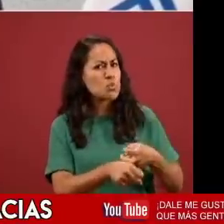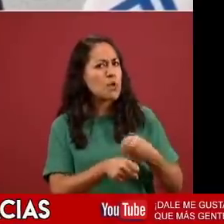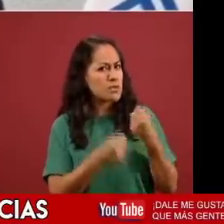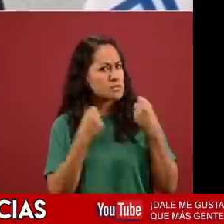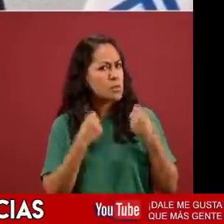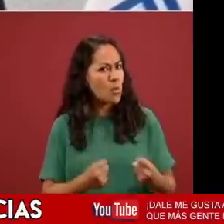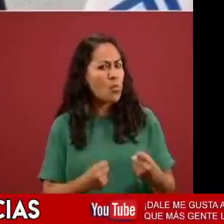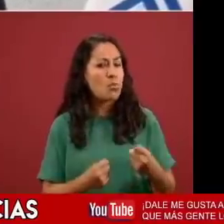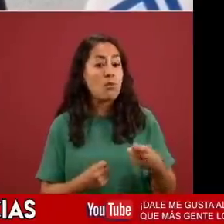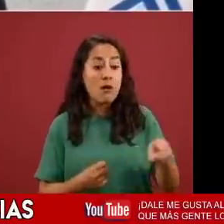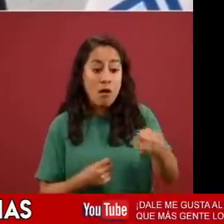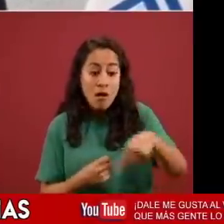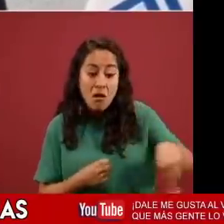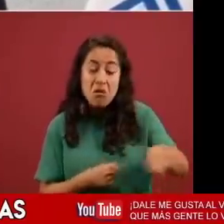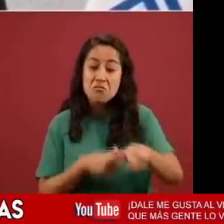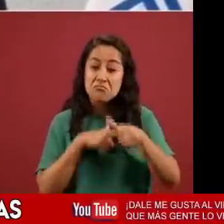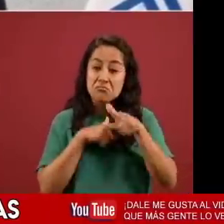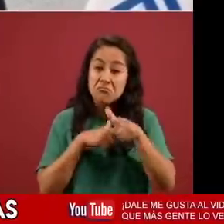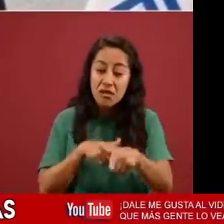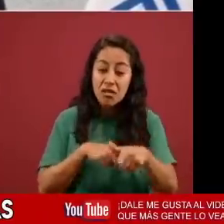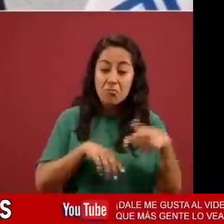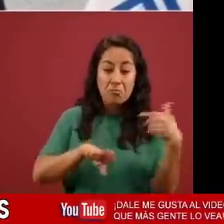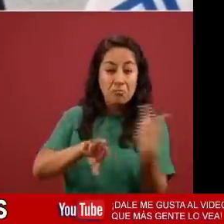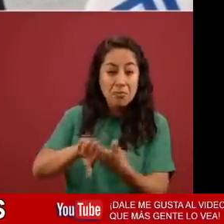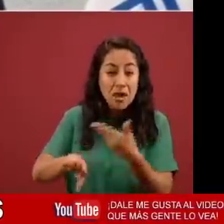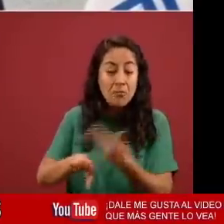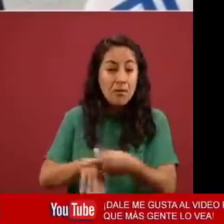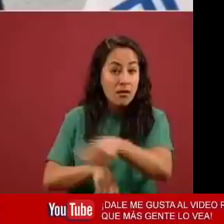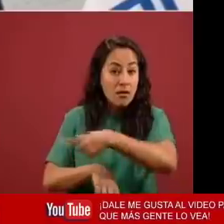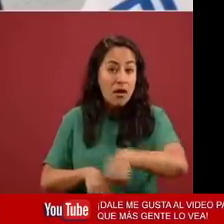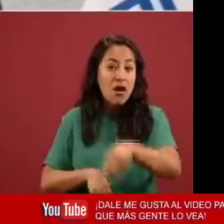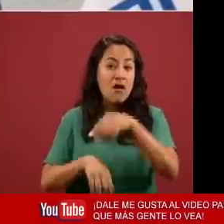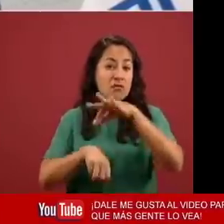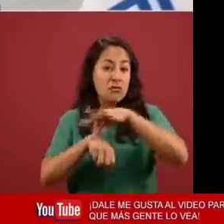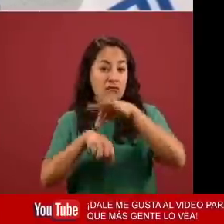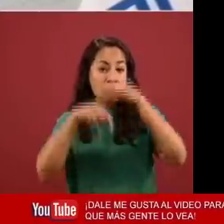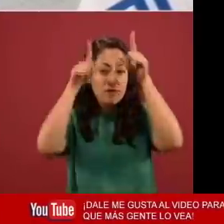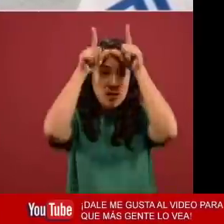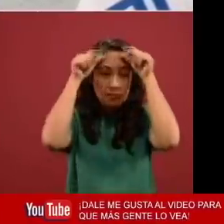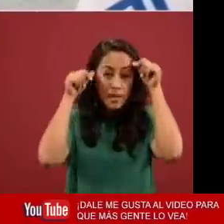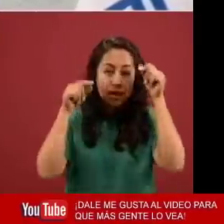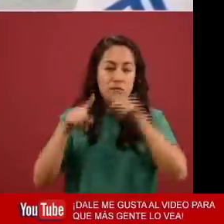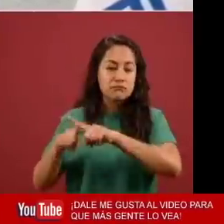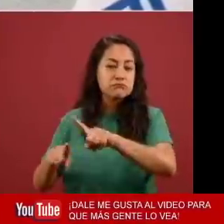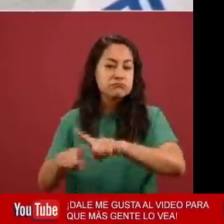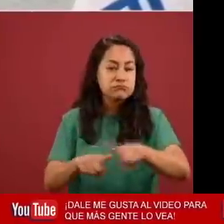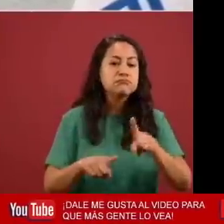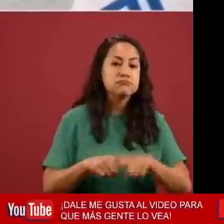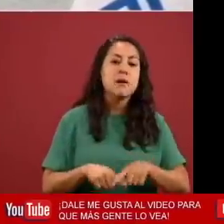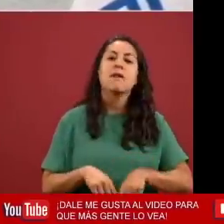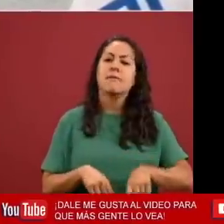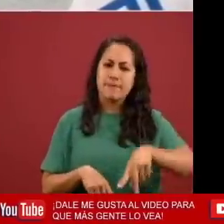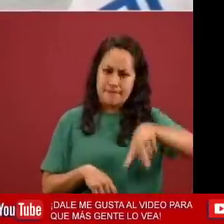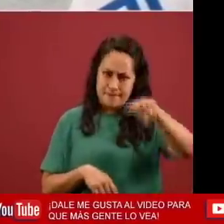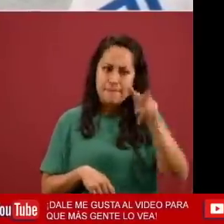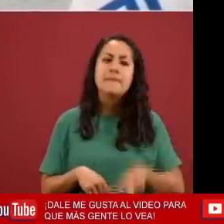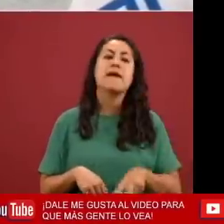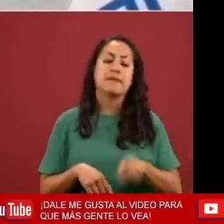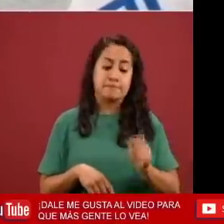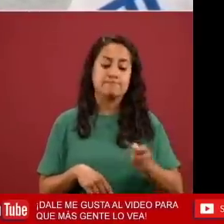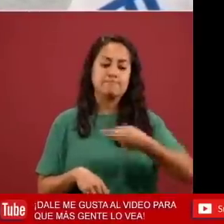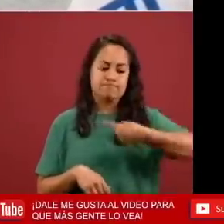atente contra la integridad del personal de salud debemos unirnos para apoyar y proteger